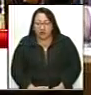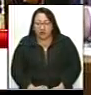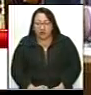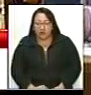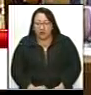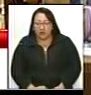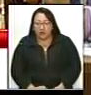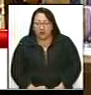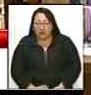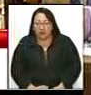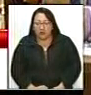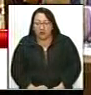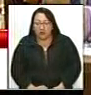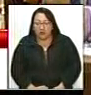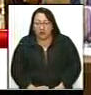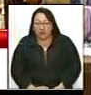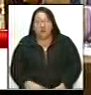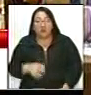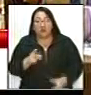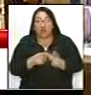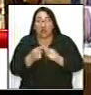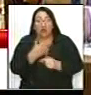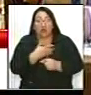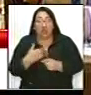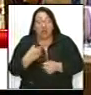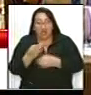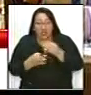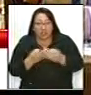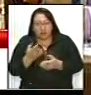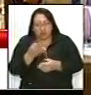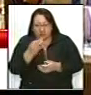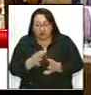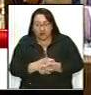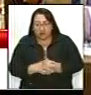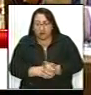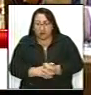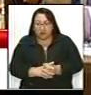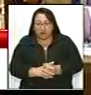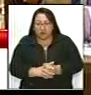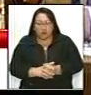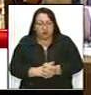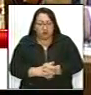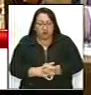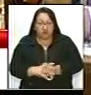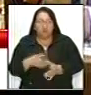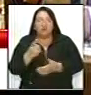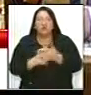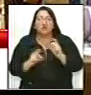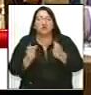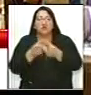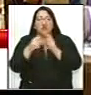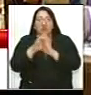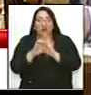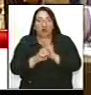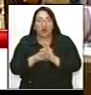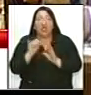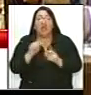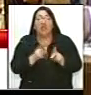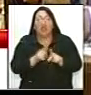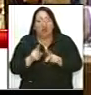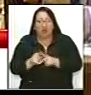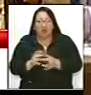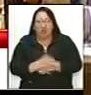Entonces, presidente, una vez más decirle de que en la Comisión de Constitución, incluso,